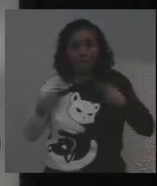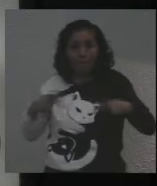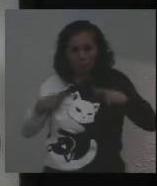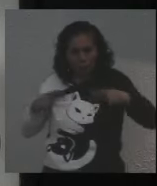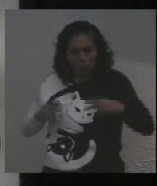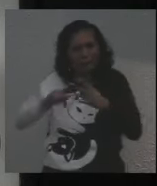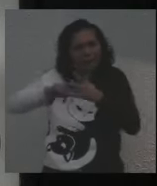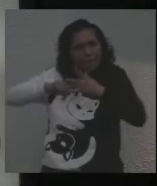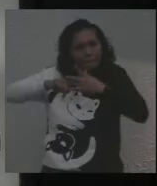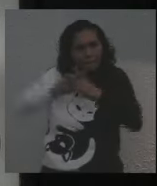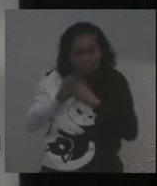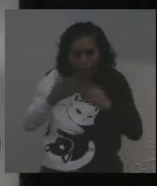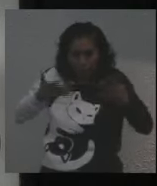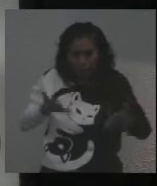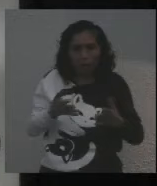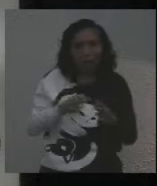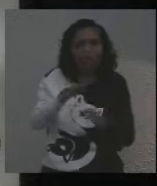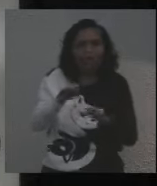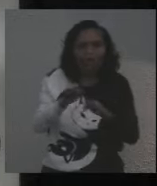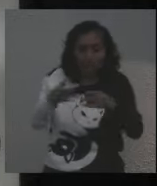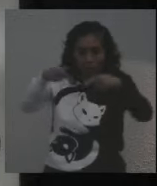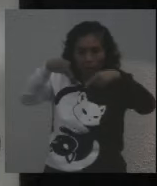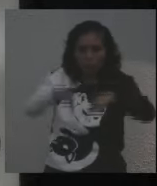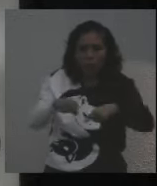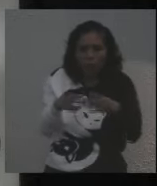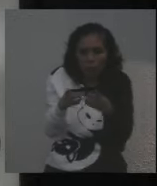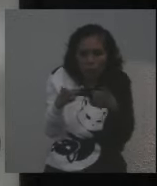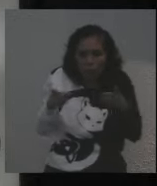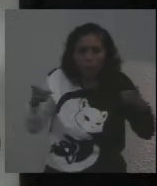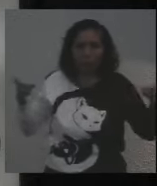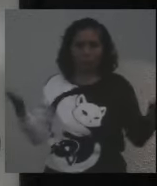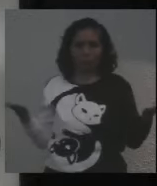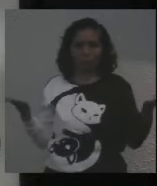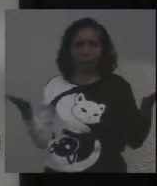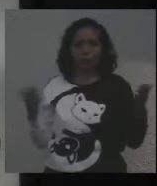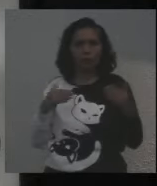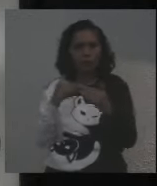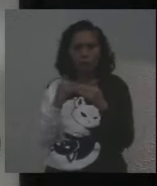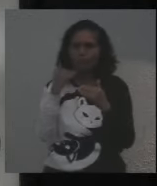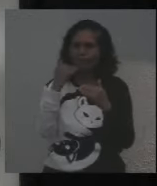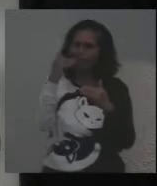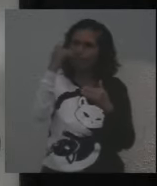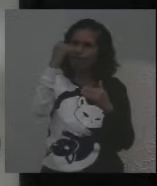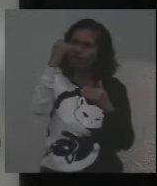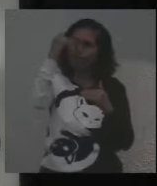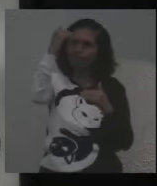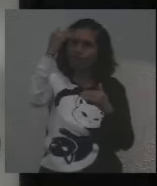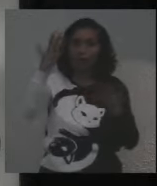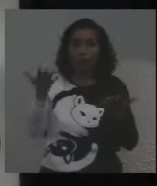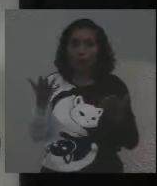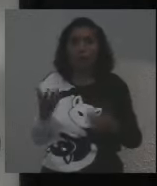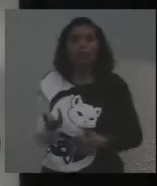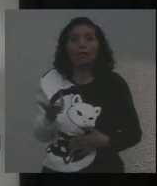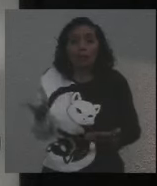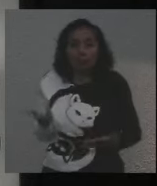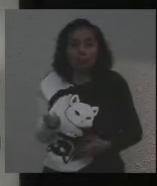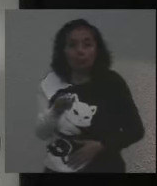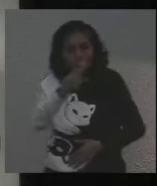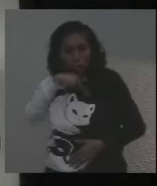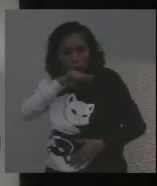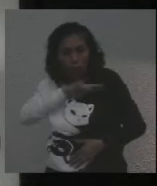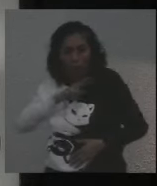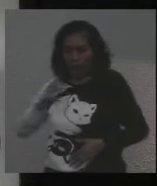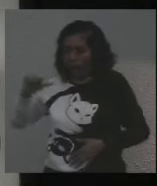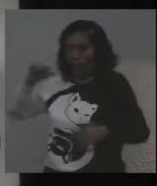fusión pluricultural como palanca de desarrollo y como palanca de crecimiento nuestros Constituyentes